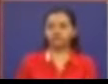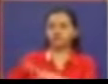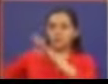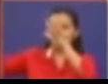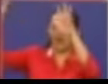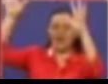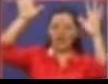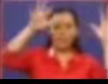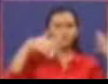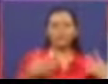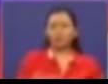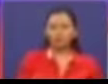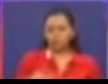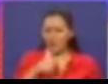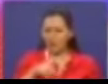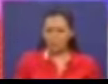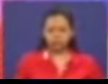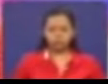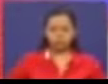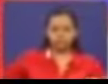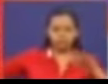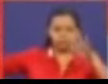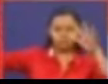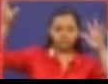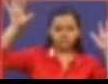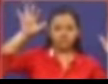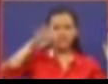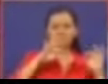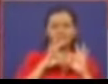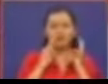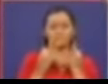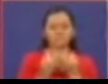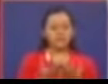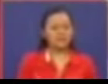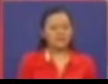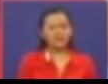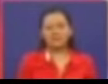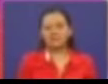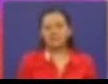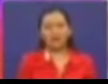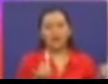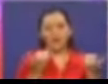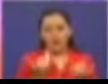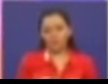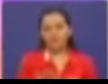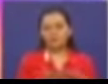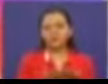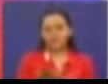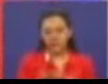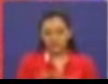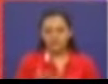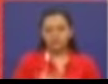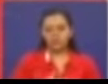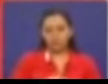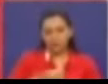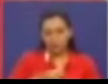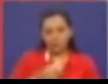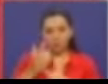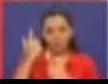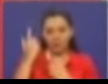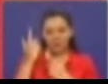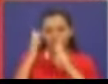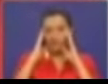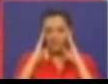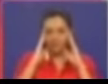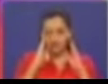crecido muchísimo el sector de Puerto Napo, y ya hay familias damnificadas. Ya nuestros servicios de seguridad, de